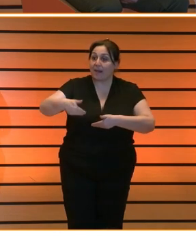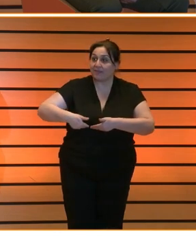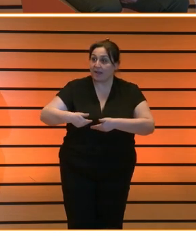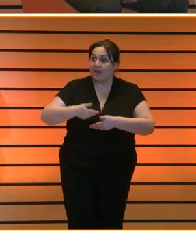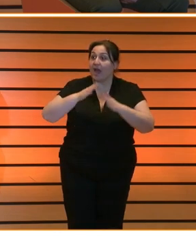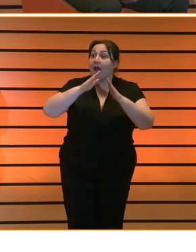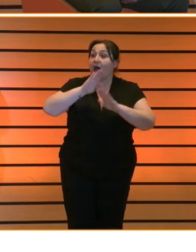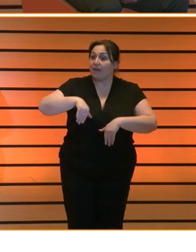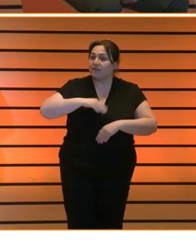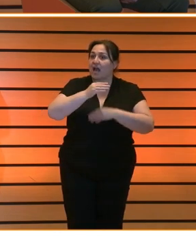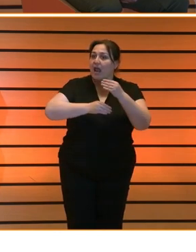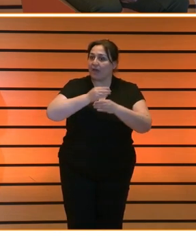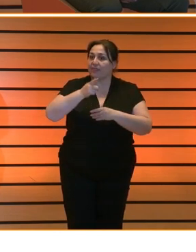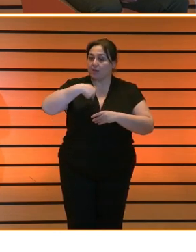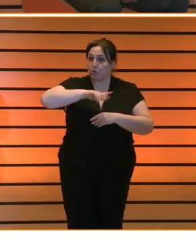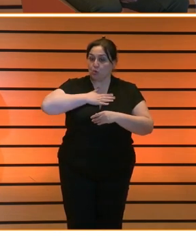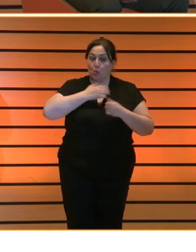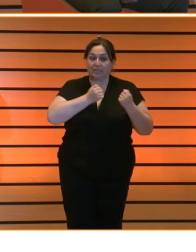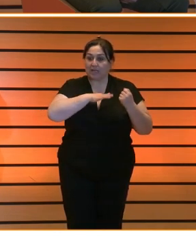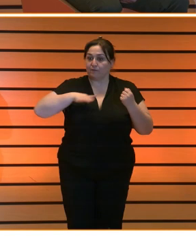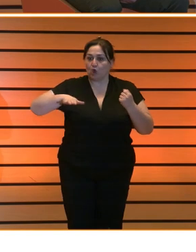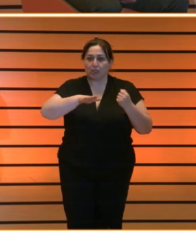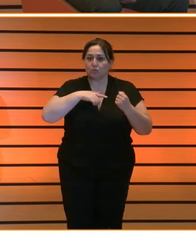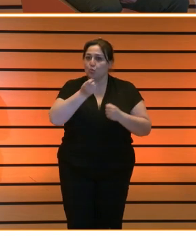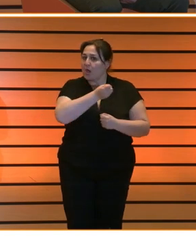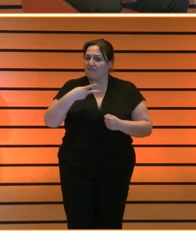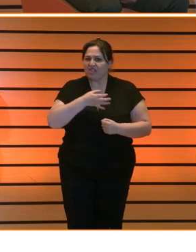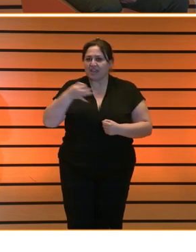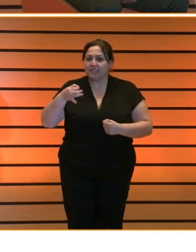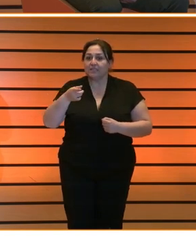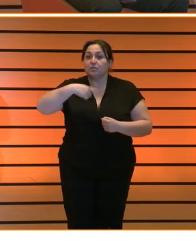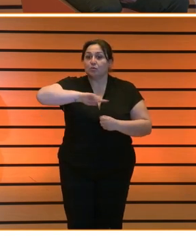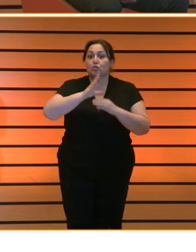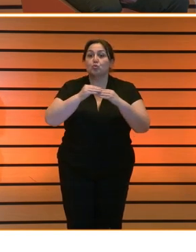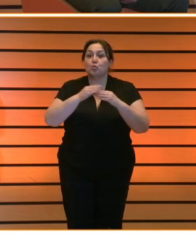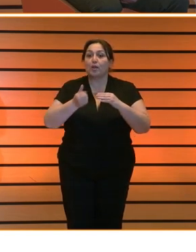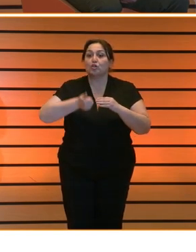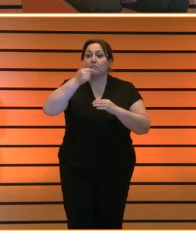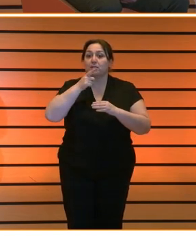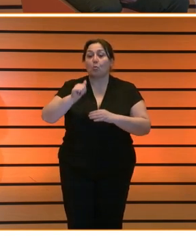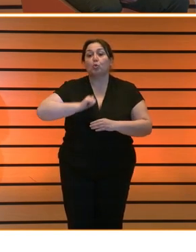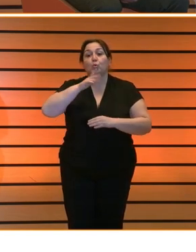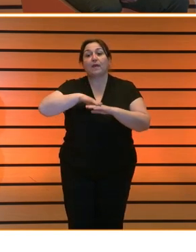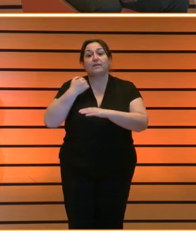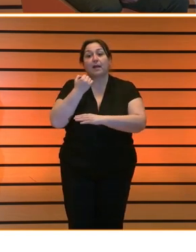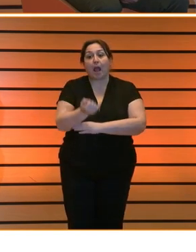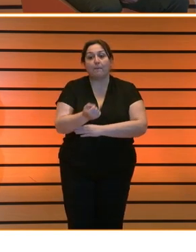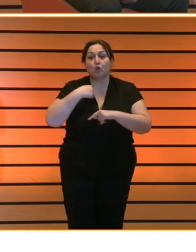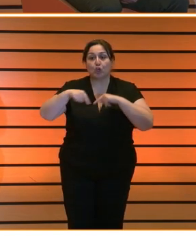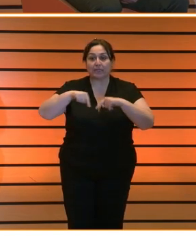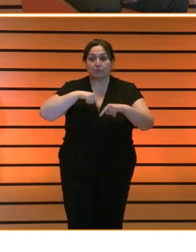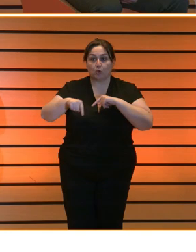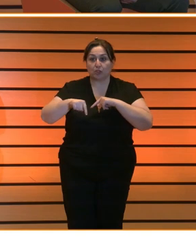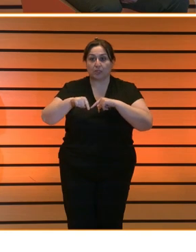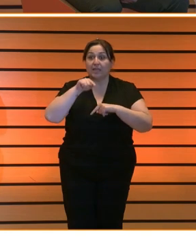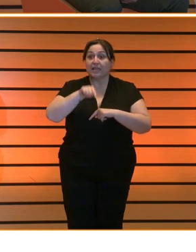muy muy muy eficientes y que los usuarios pudieran tener muchas más oportunidades de apoyo en el transporte eso Por ejemplo